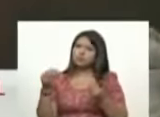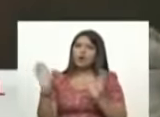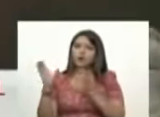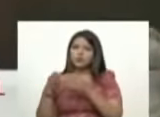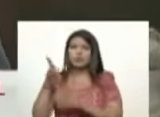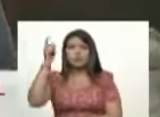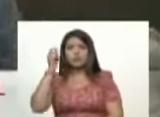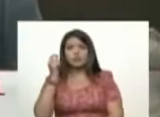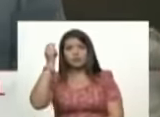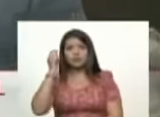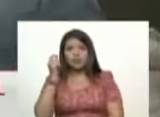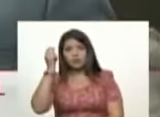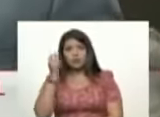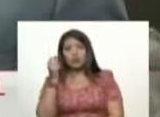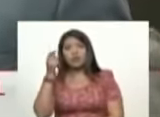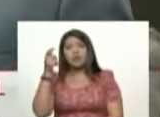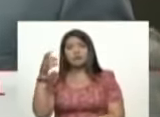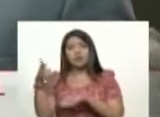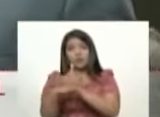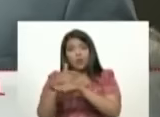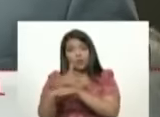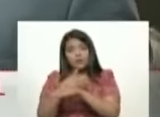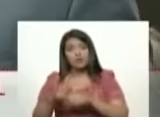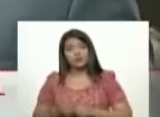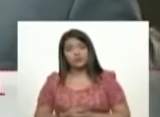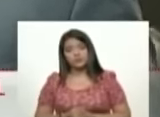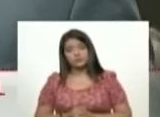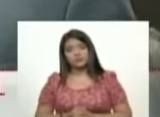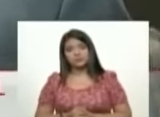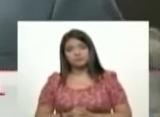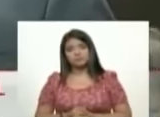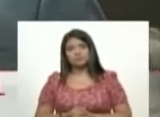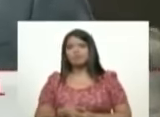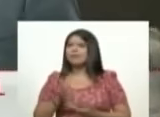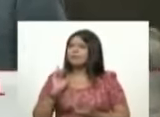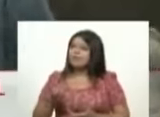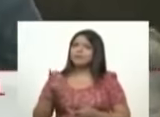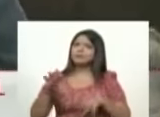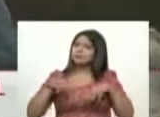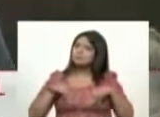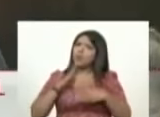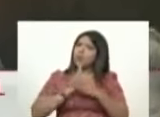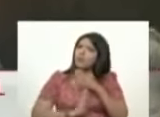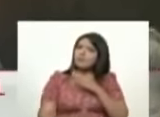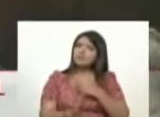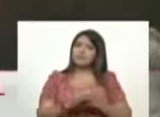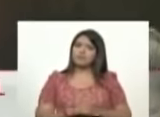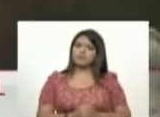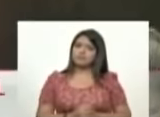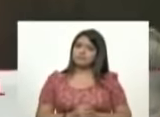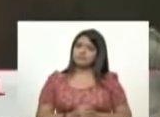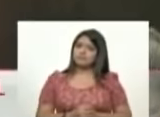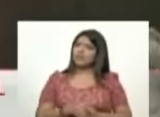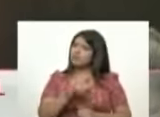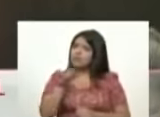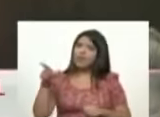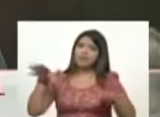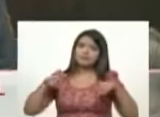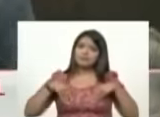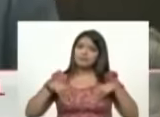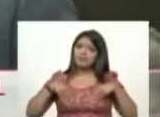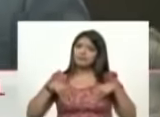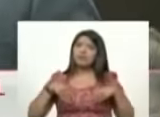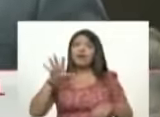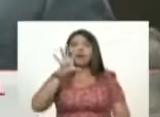bancada del gobierno, que se debe asumir con humildad y reconocer que